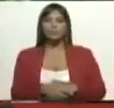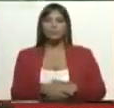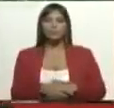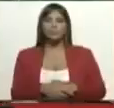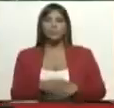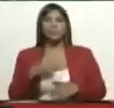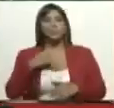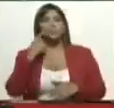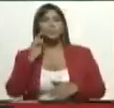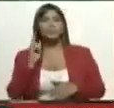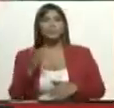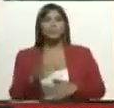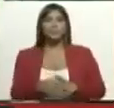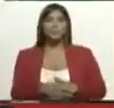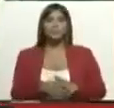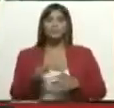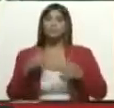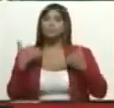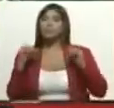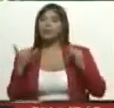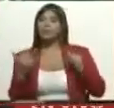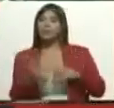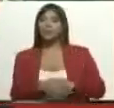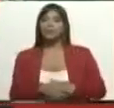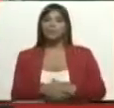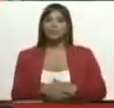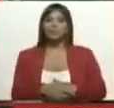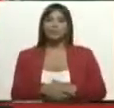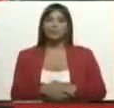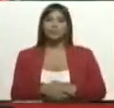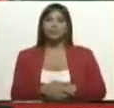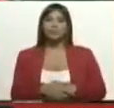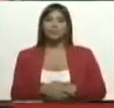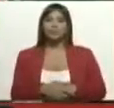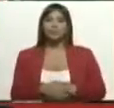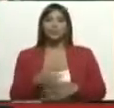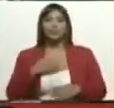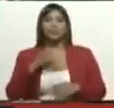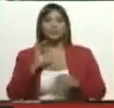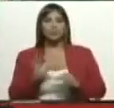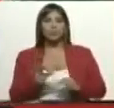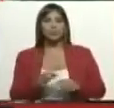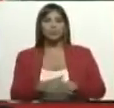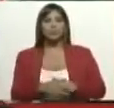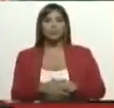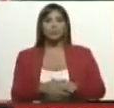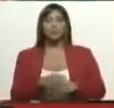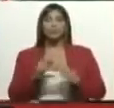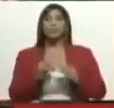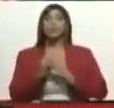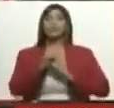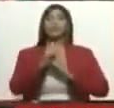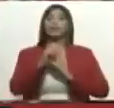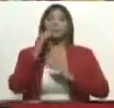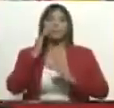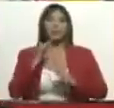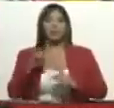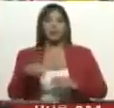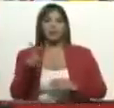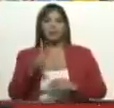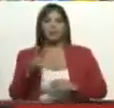Uno no sabe si festejar, porque yo estoy seguro pues que del liderazgo militar aquí en